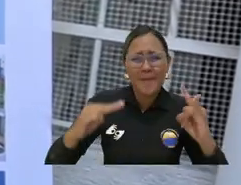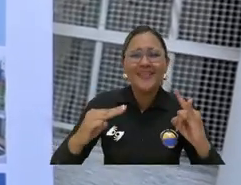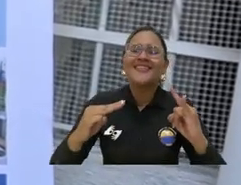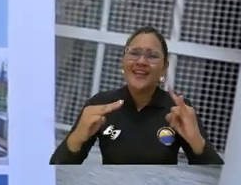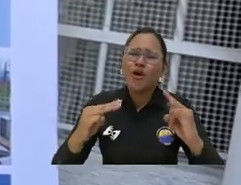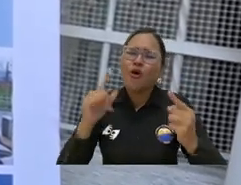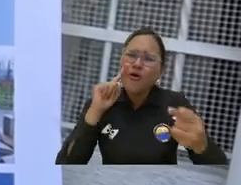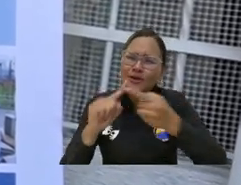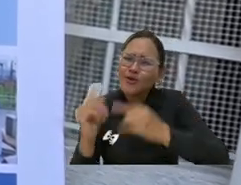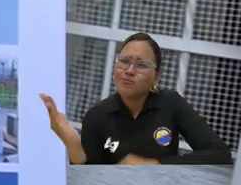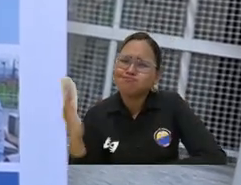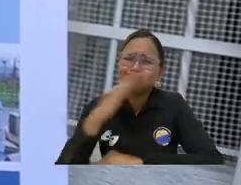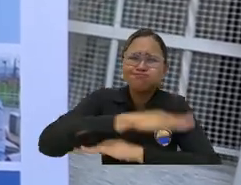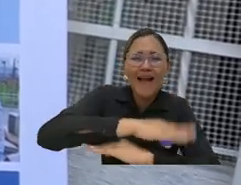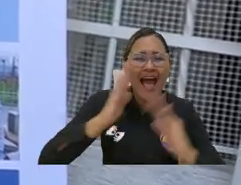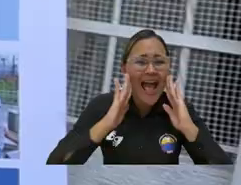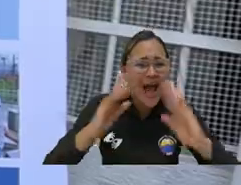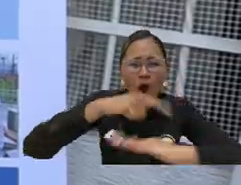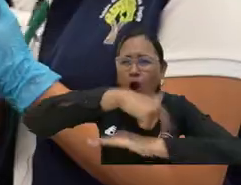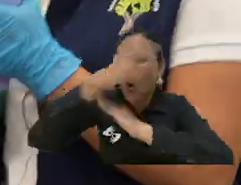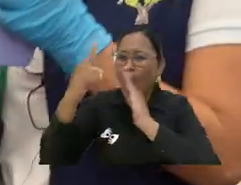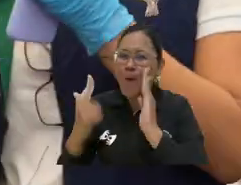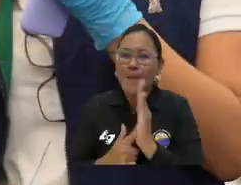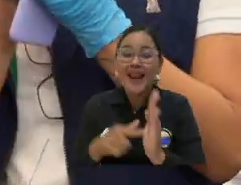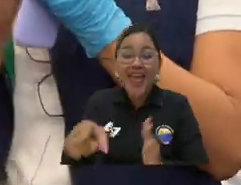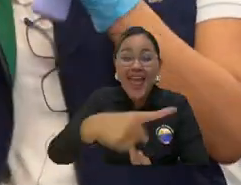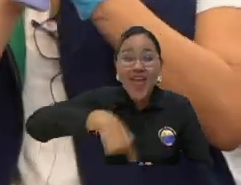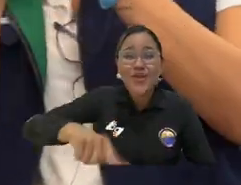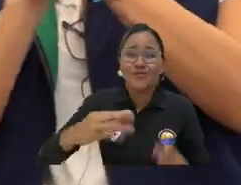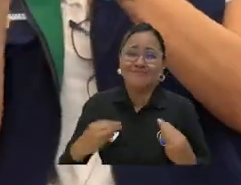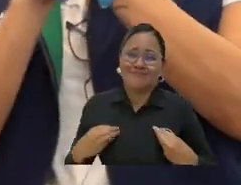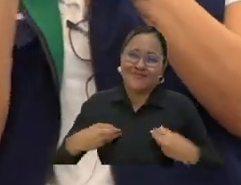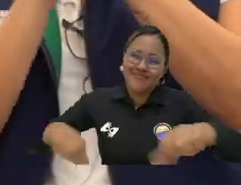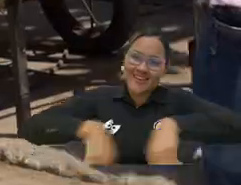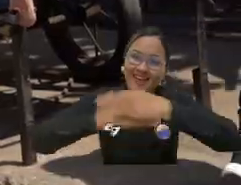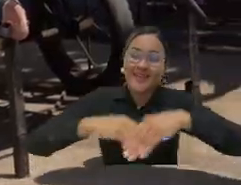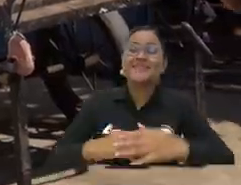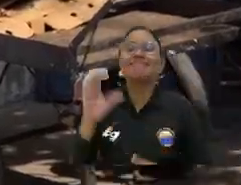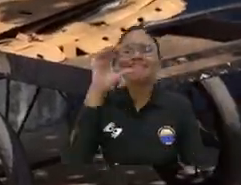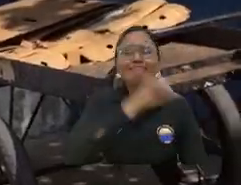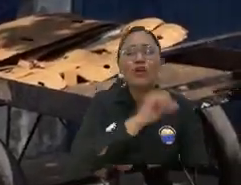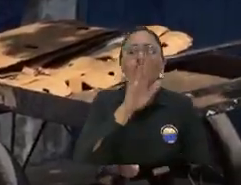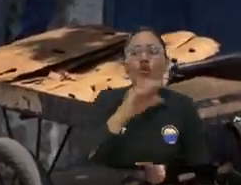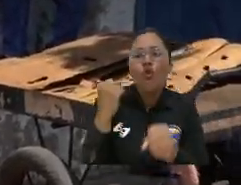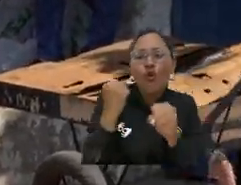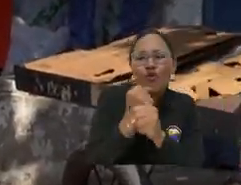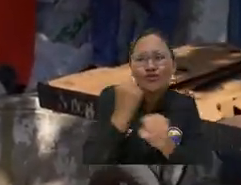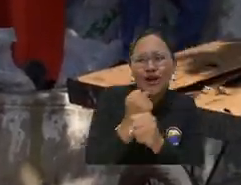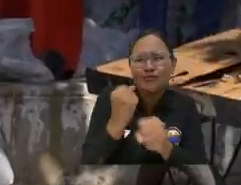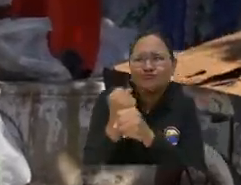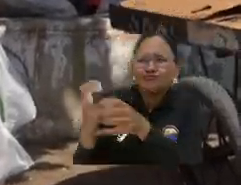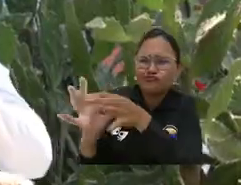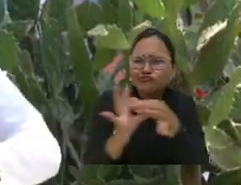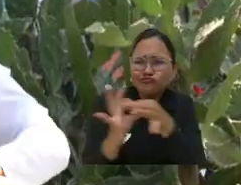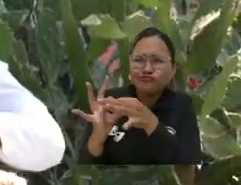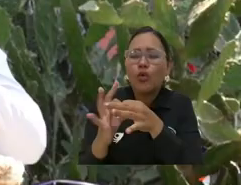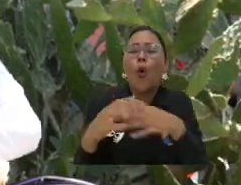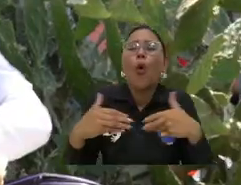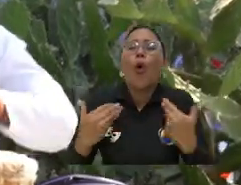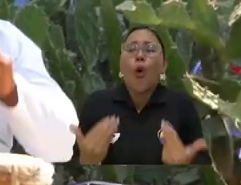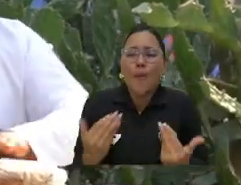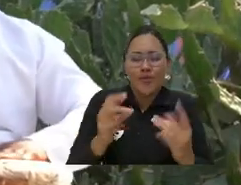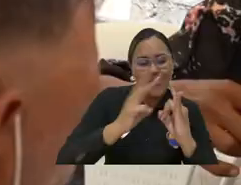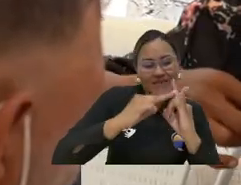de atención integral para habitantes de la calle. La jornada hace parte del trabajo articulado que se viene desarrollando con la Alcaldía